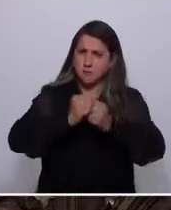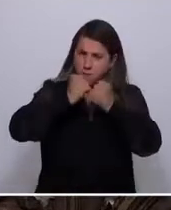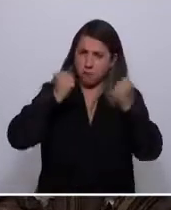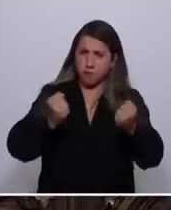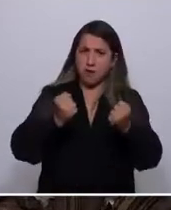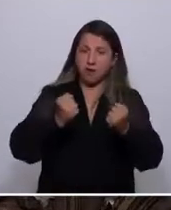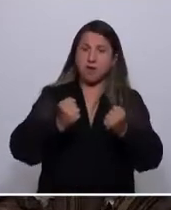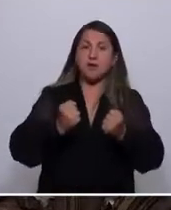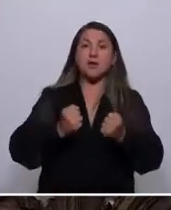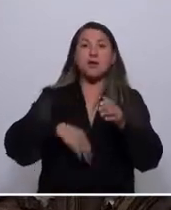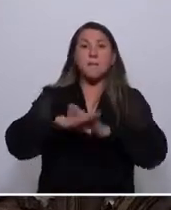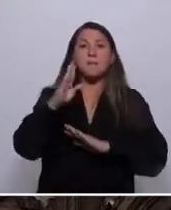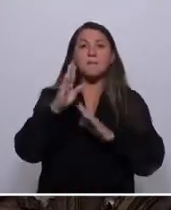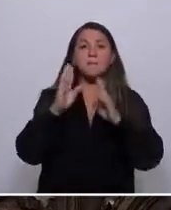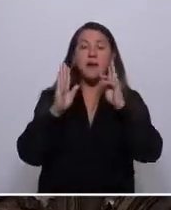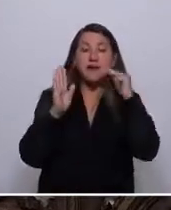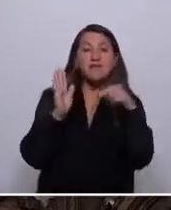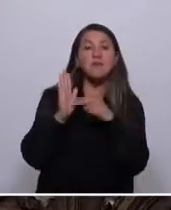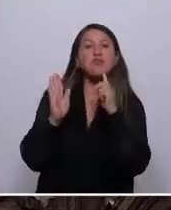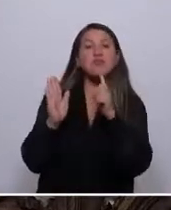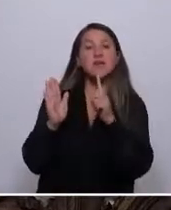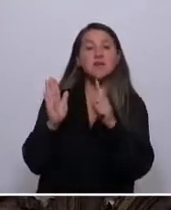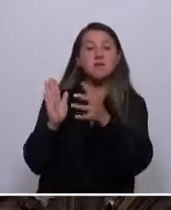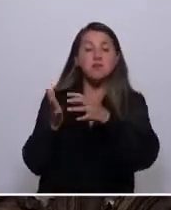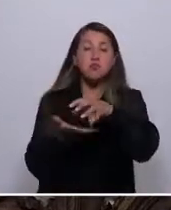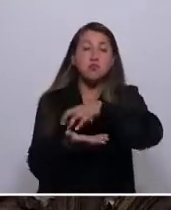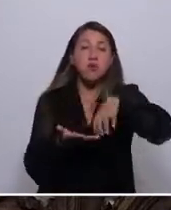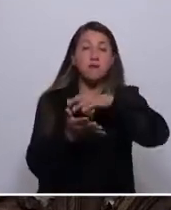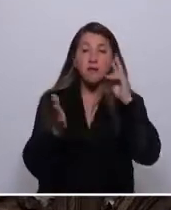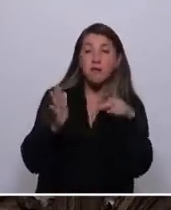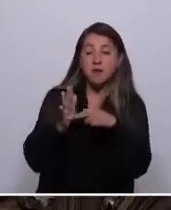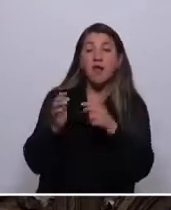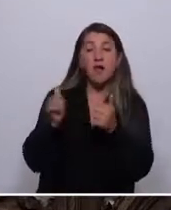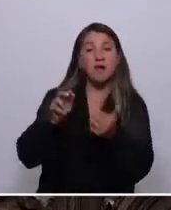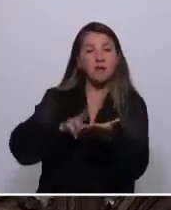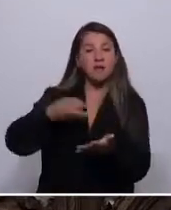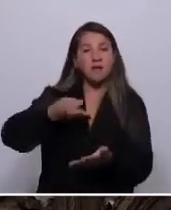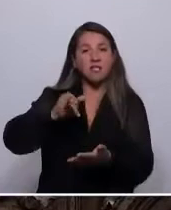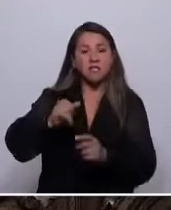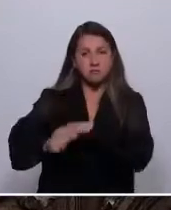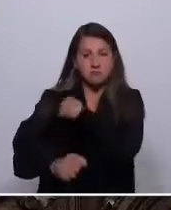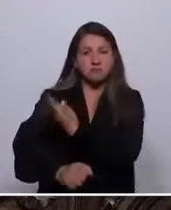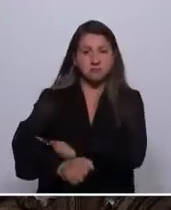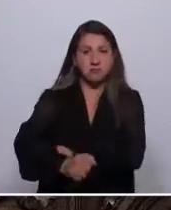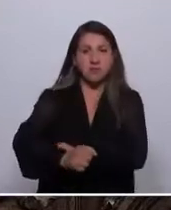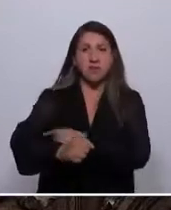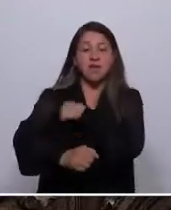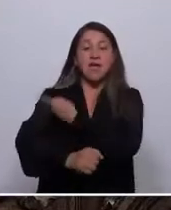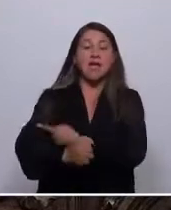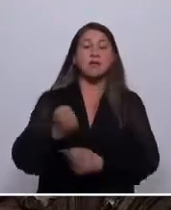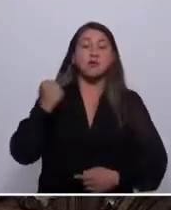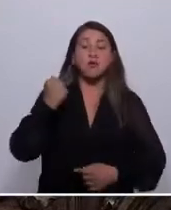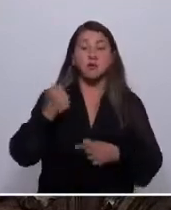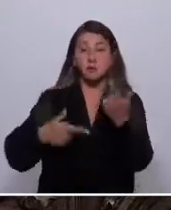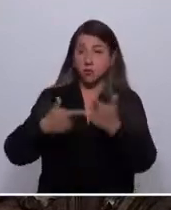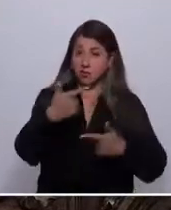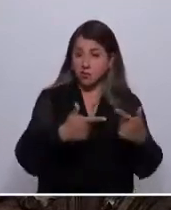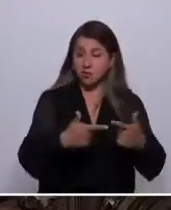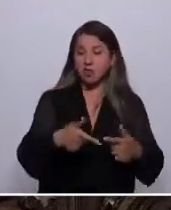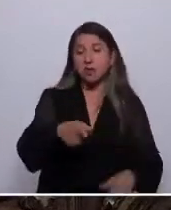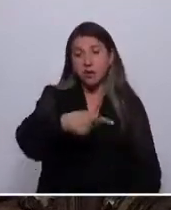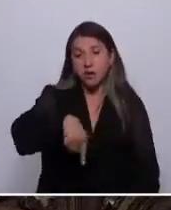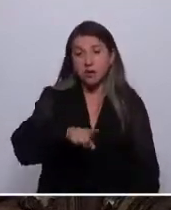mientras más reconocido sea por el pueblo como su propio instrumento. Por eso, el poder político